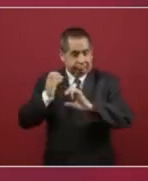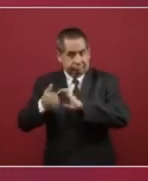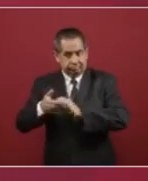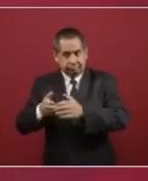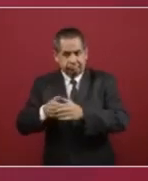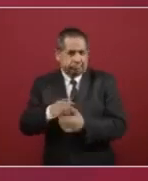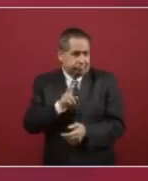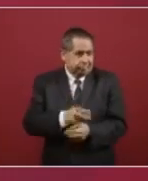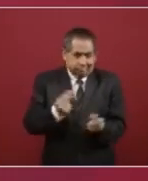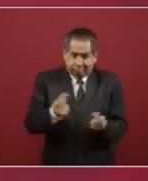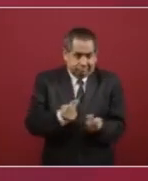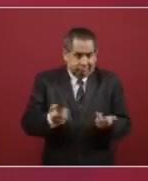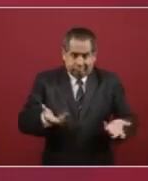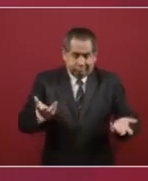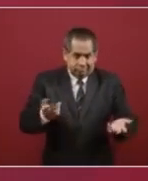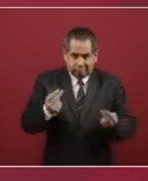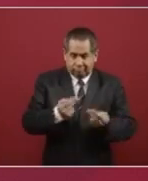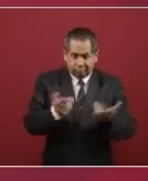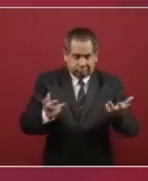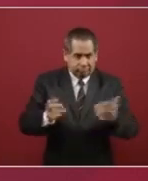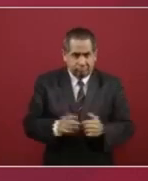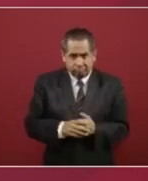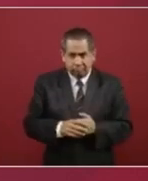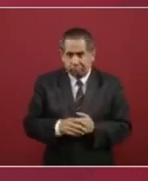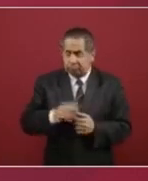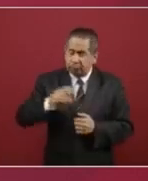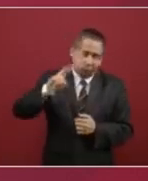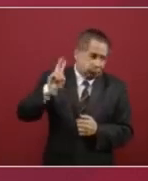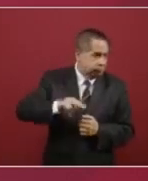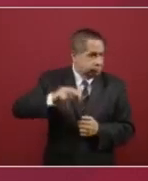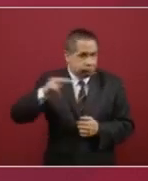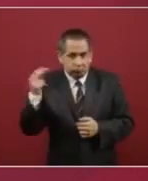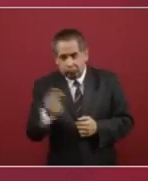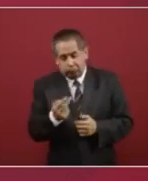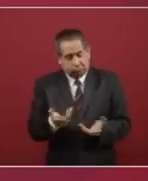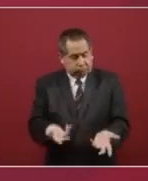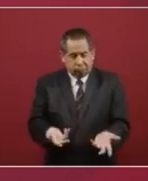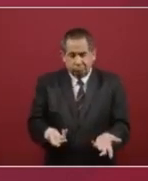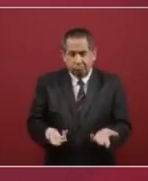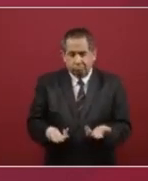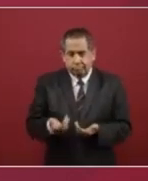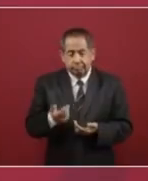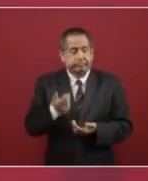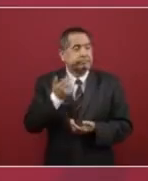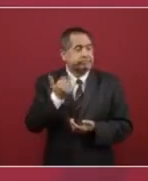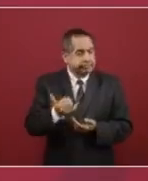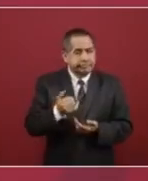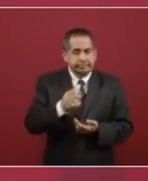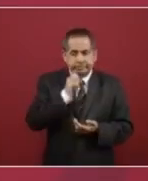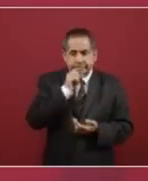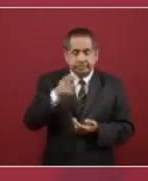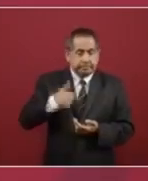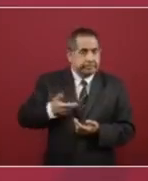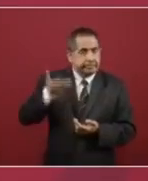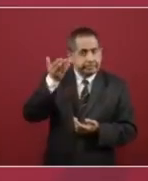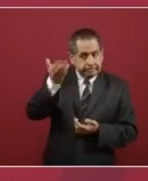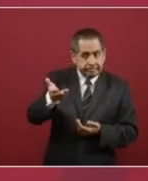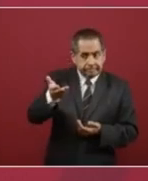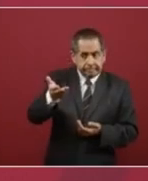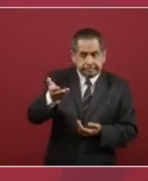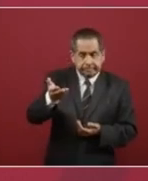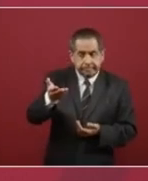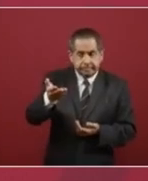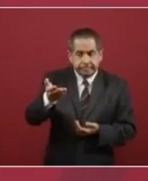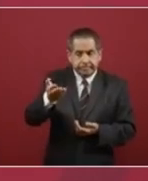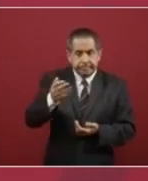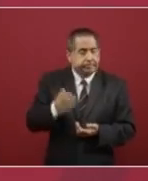las necesitábamos con urgencia y cuando pedimos